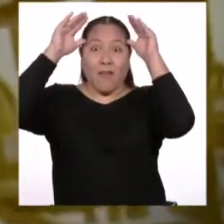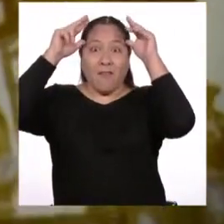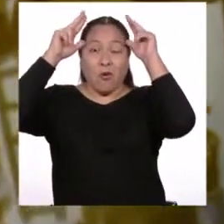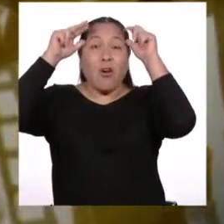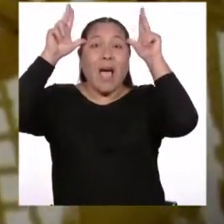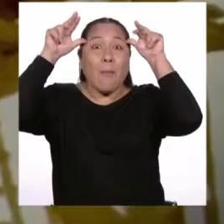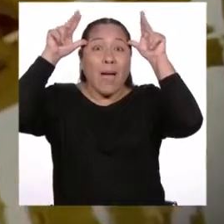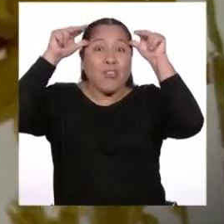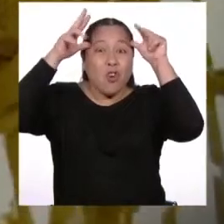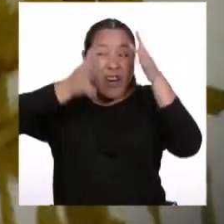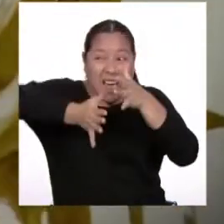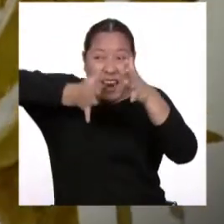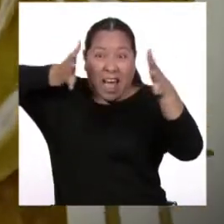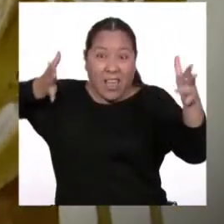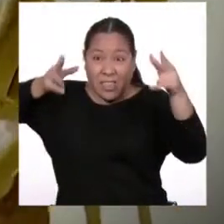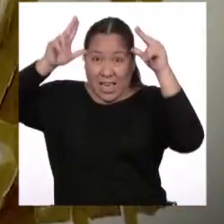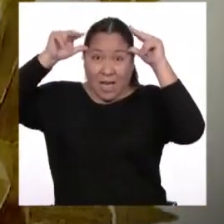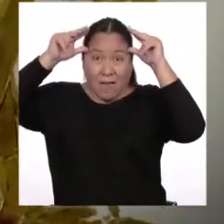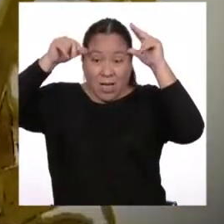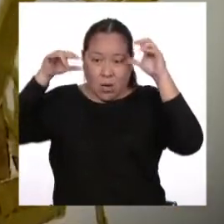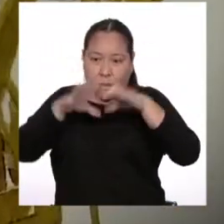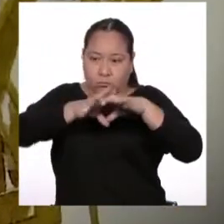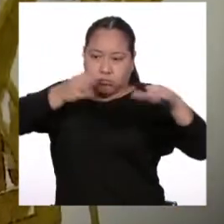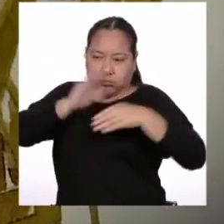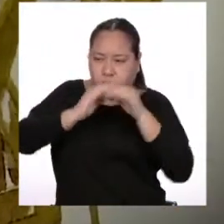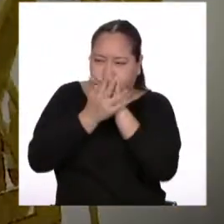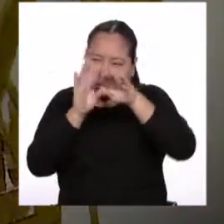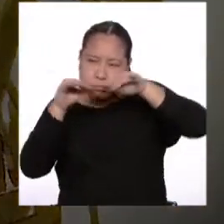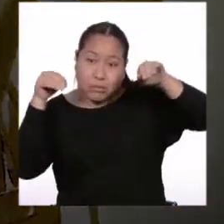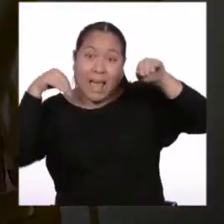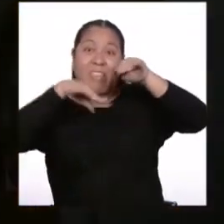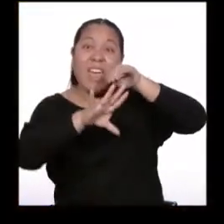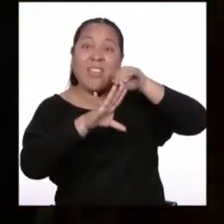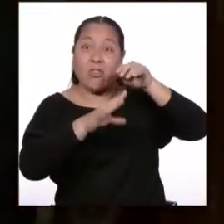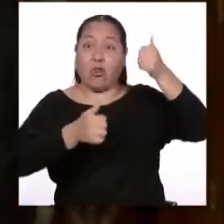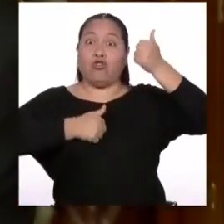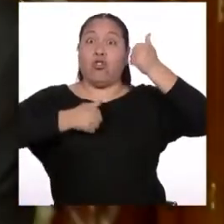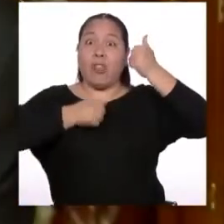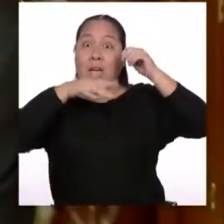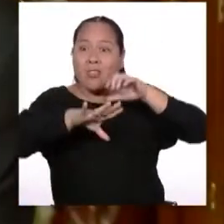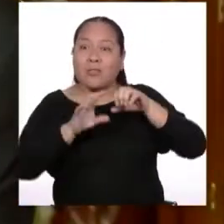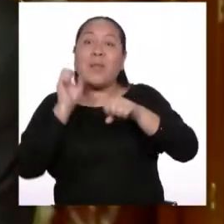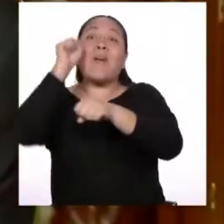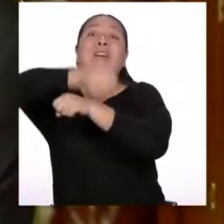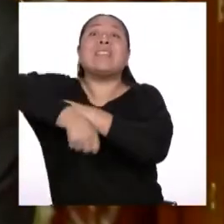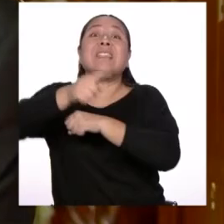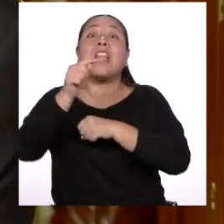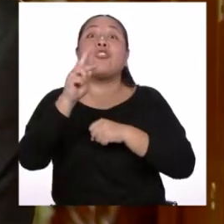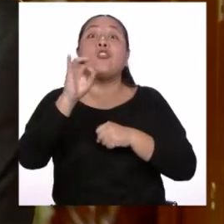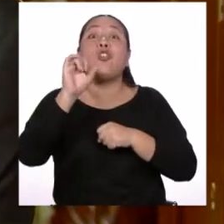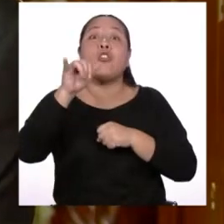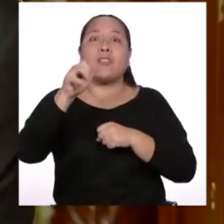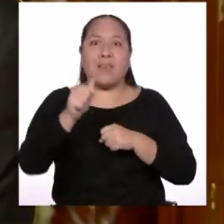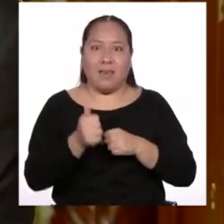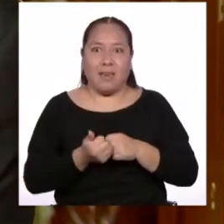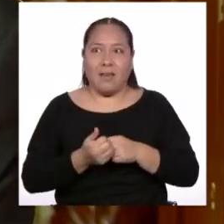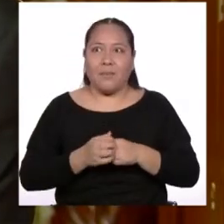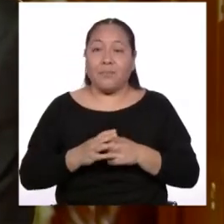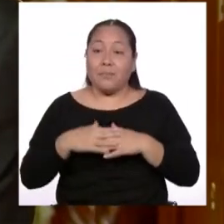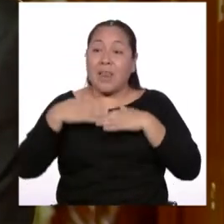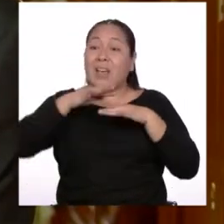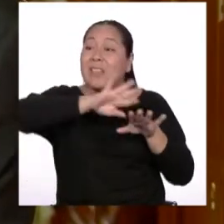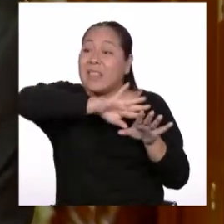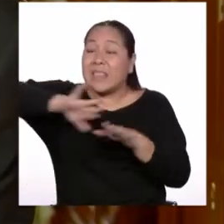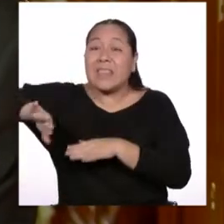Posteriormente, cuando ya se independiza como personaje y es el eje, el núcleo de